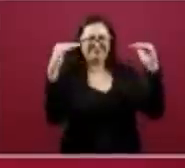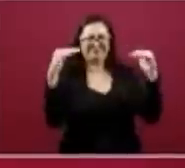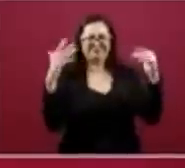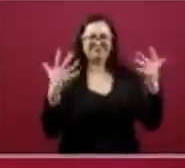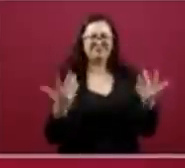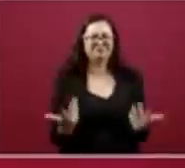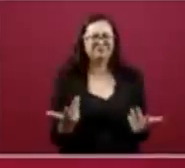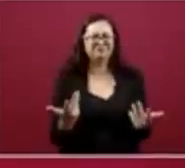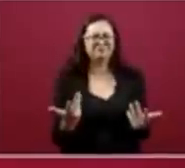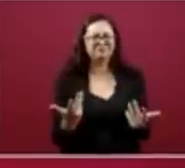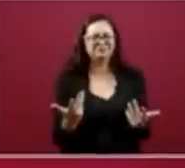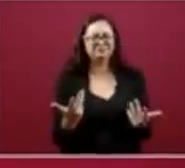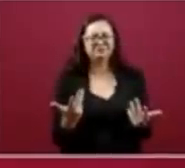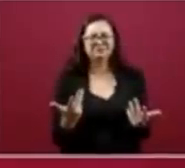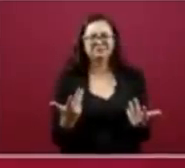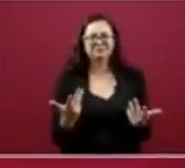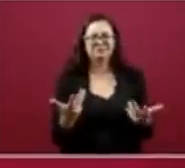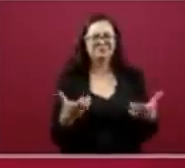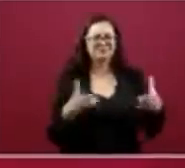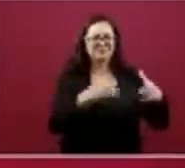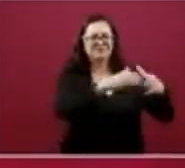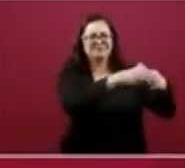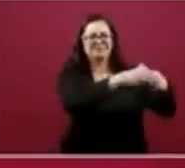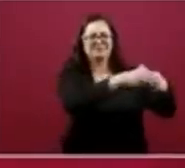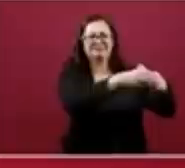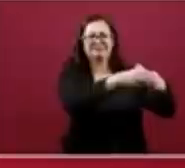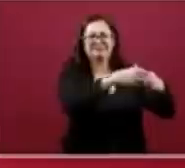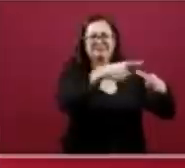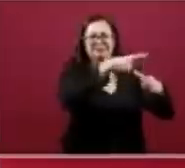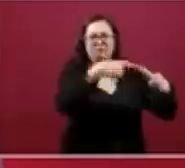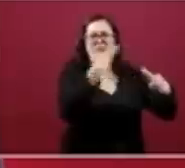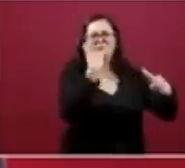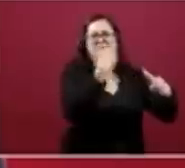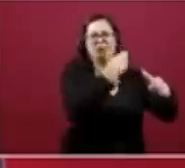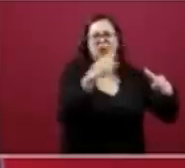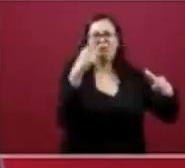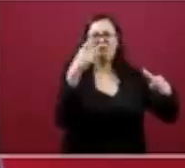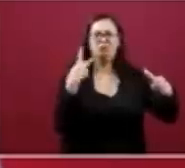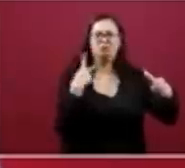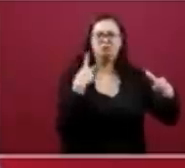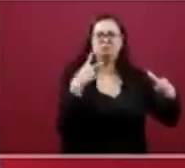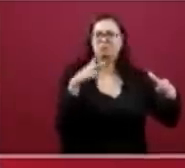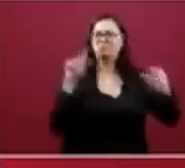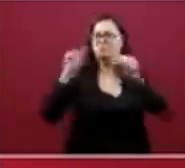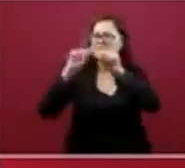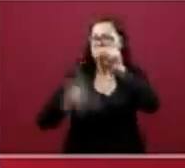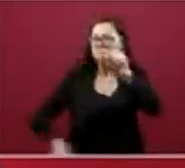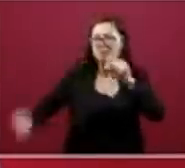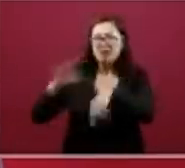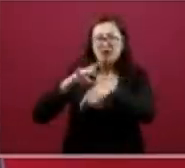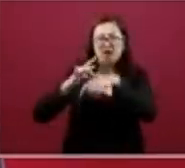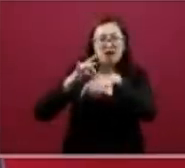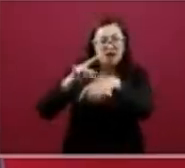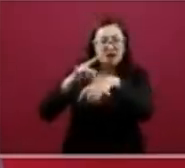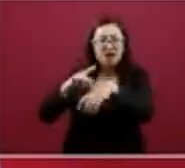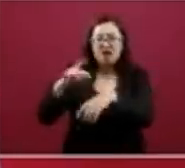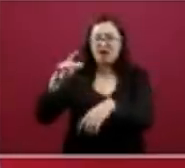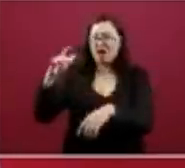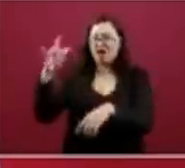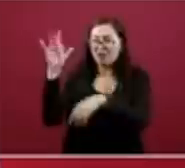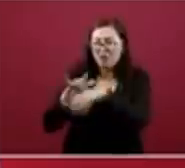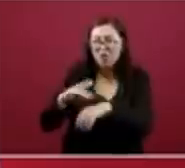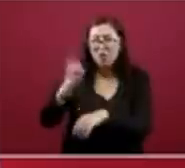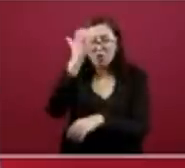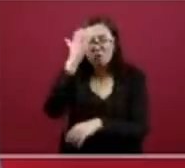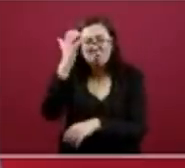La tecnocracia, ¿qué va a conocer México? Los altos